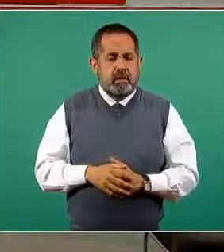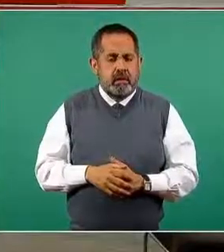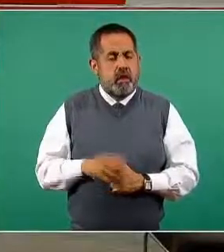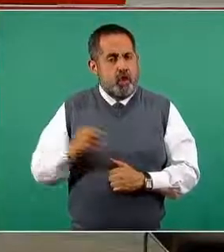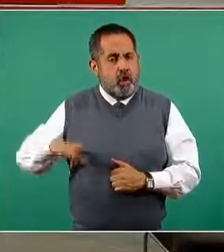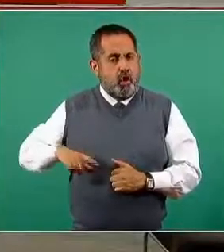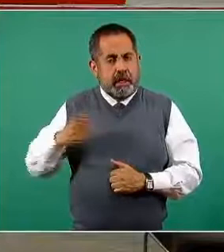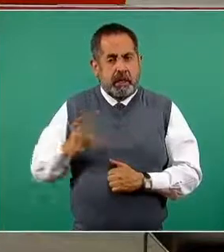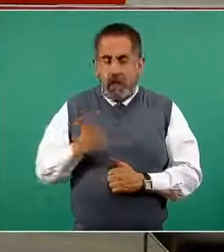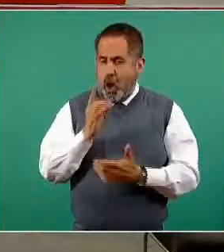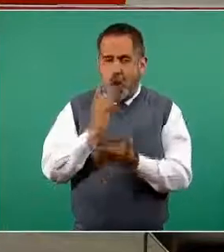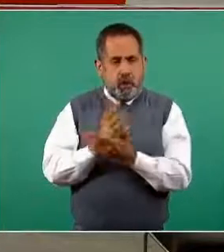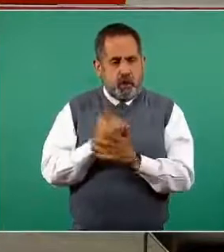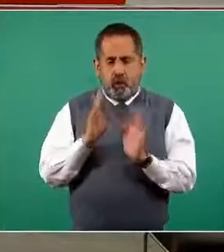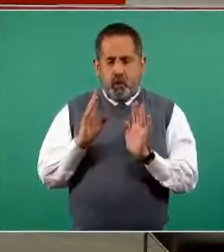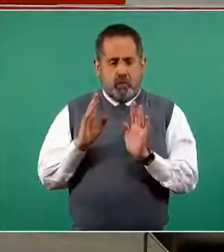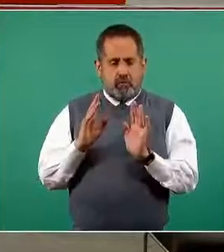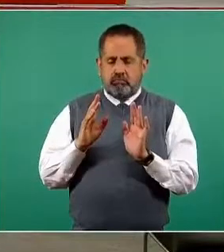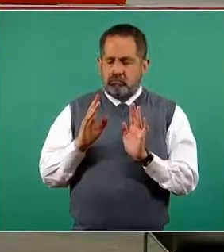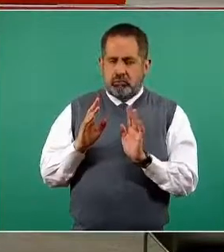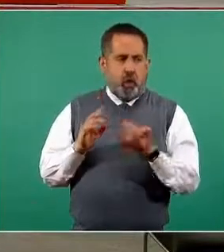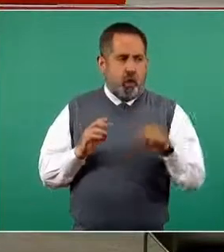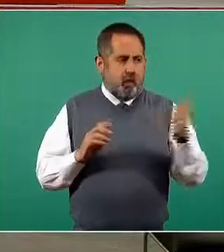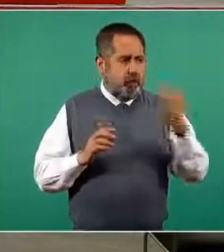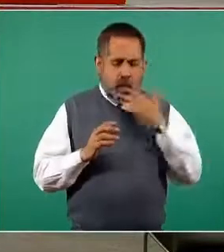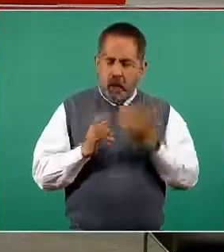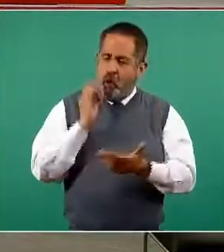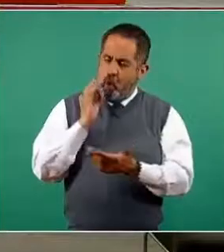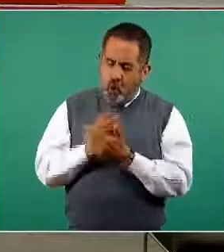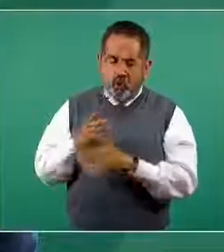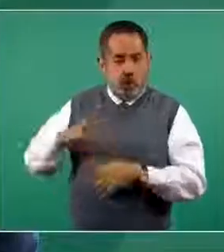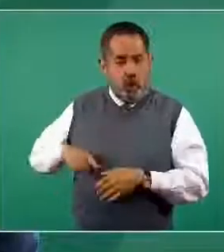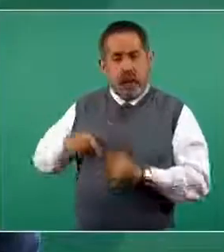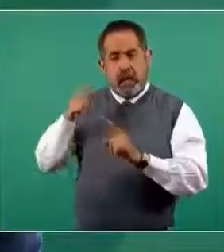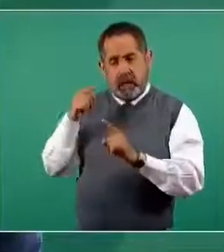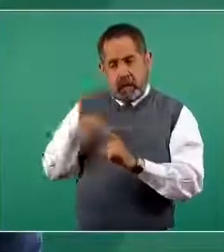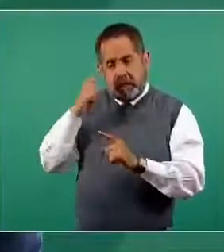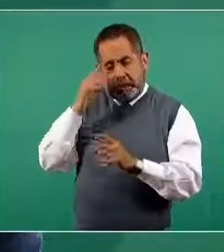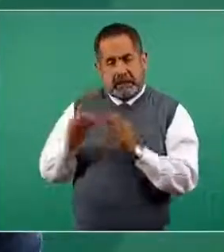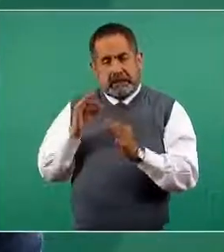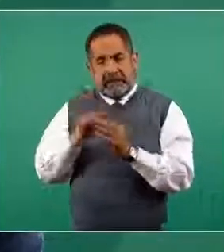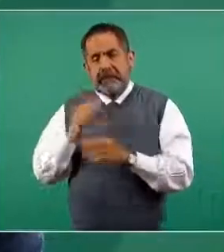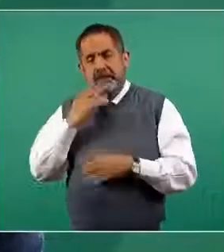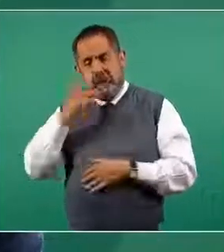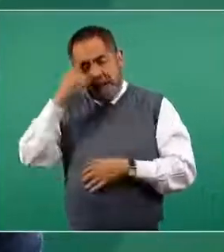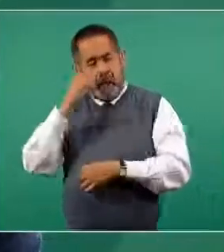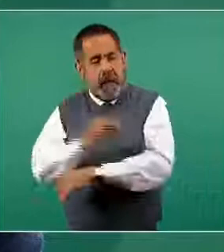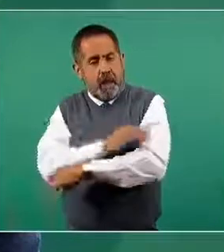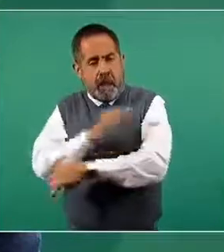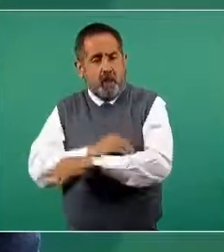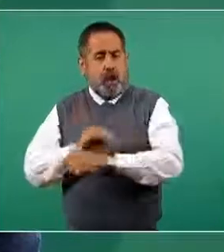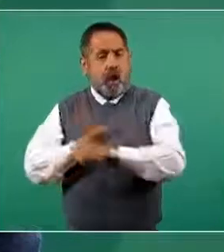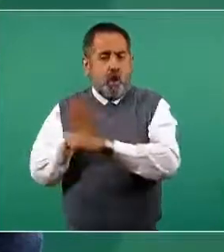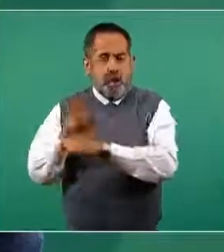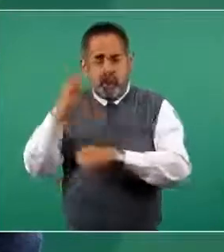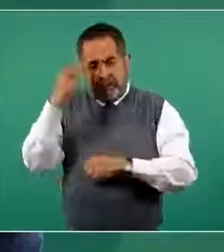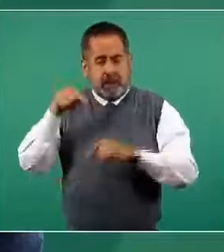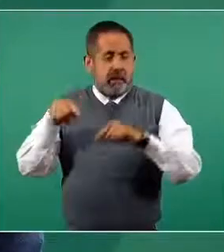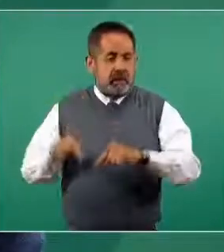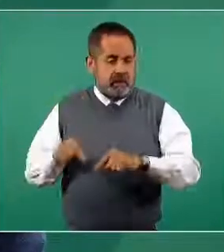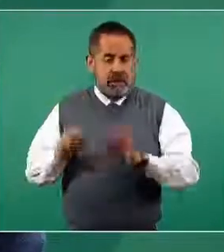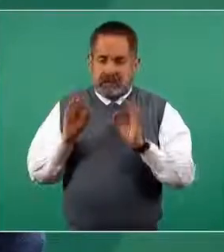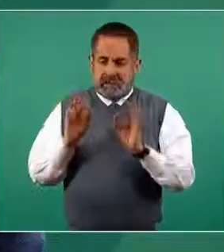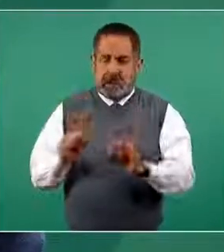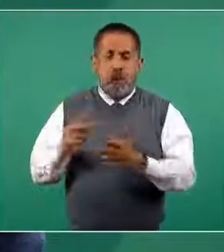del gobierno, que es el único programa, lo hemos enfatizado múltiples veces, el único medio legal para tener la vacuna COVID en México es